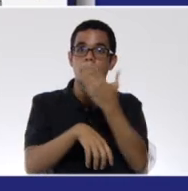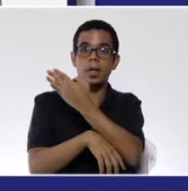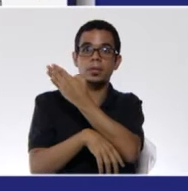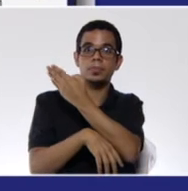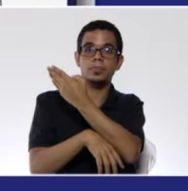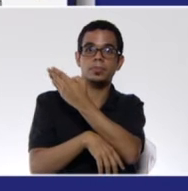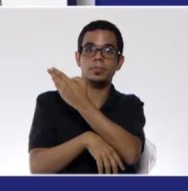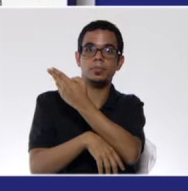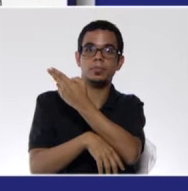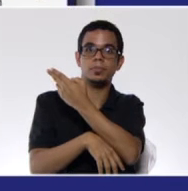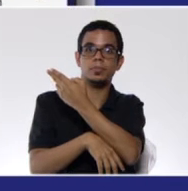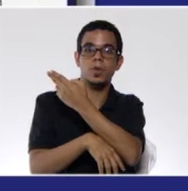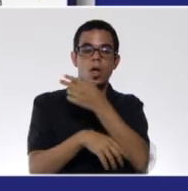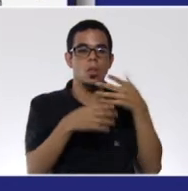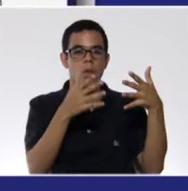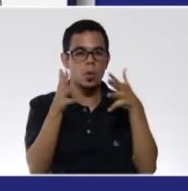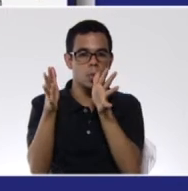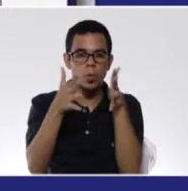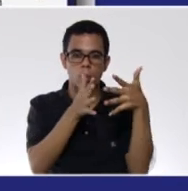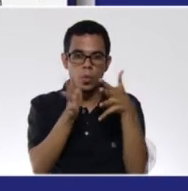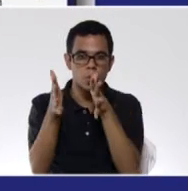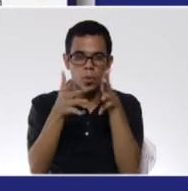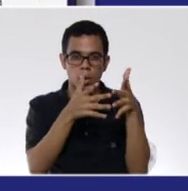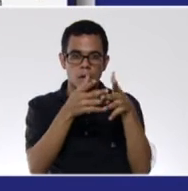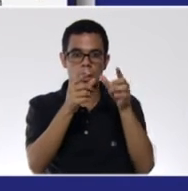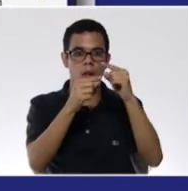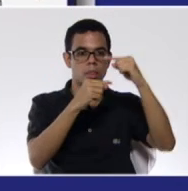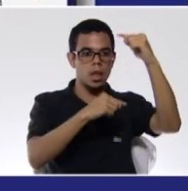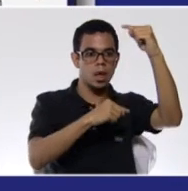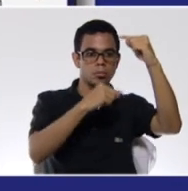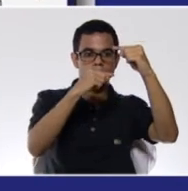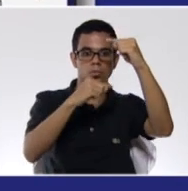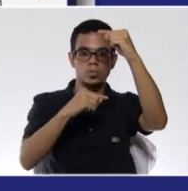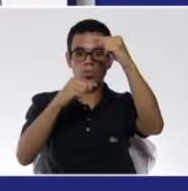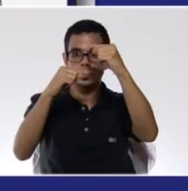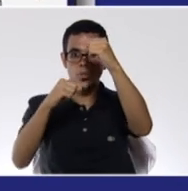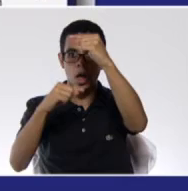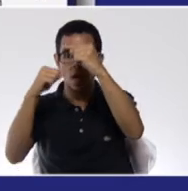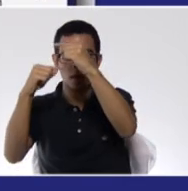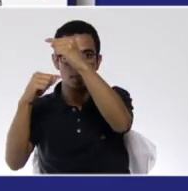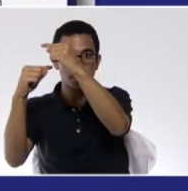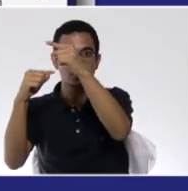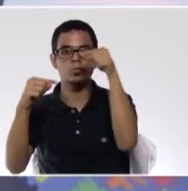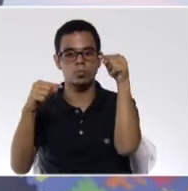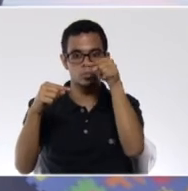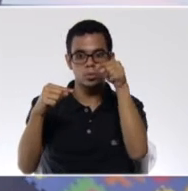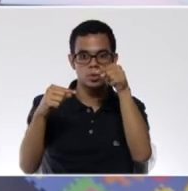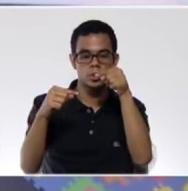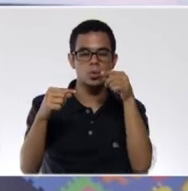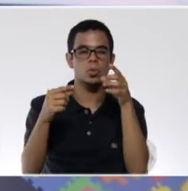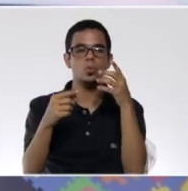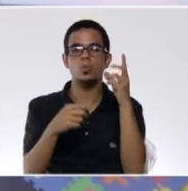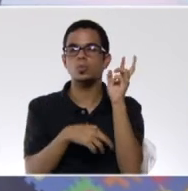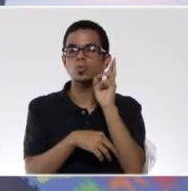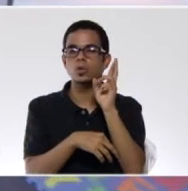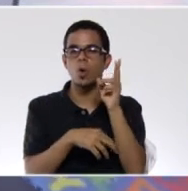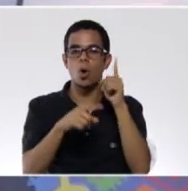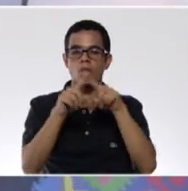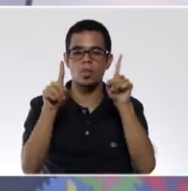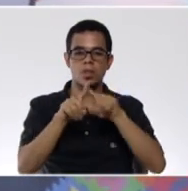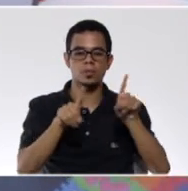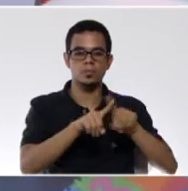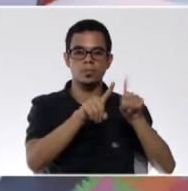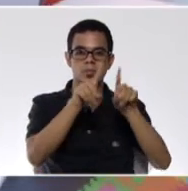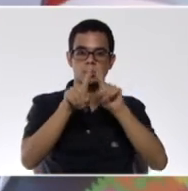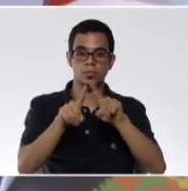metálicos, al tener longitudes distintas, emiten sonidos diferentes. Bueno, Pitágoras